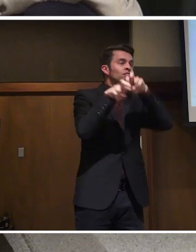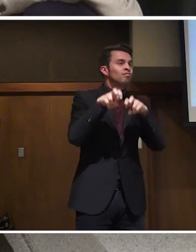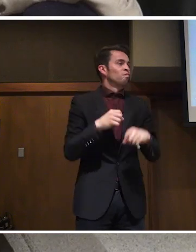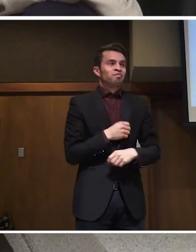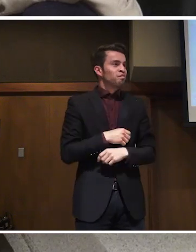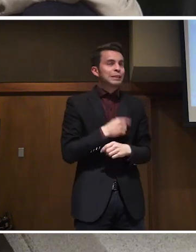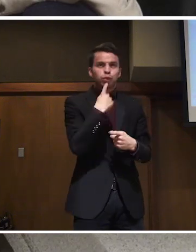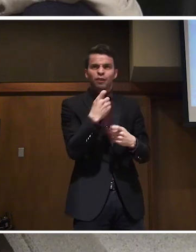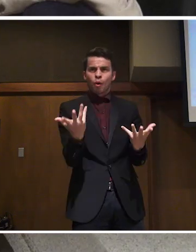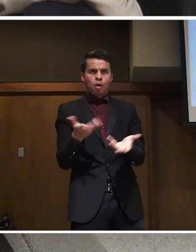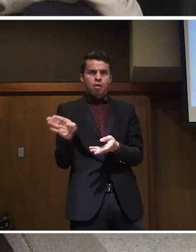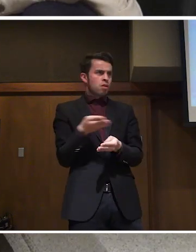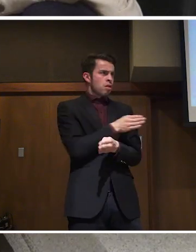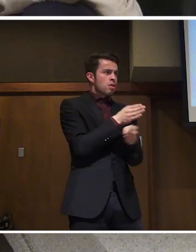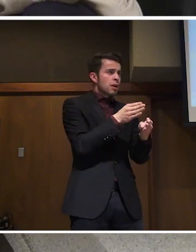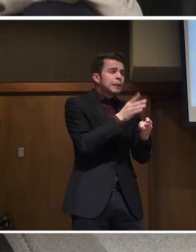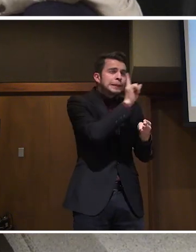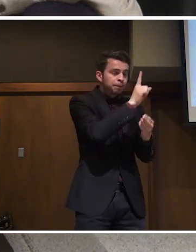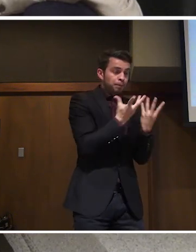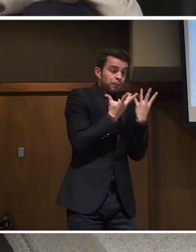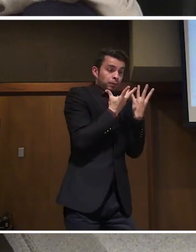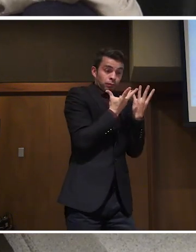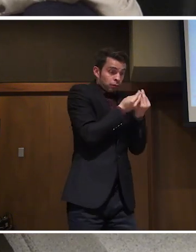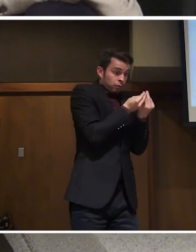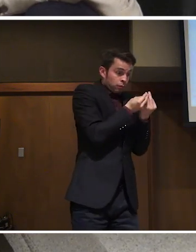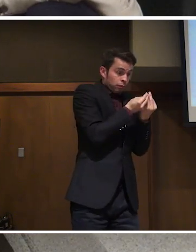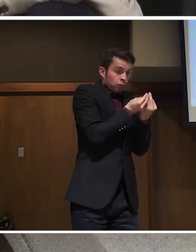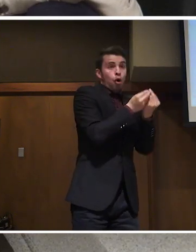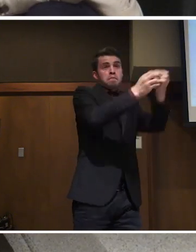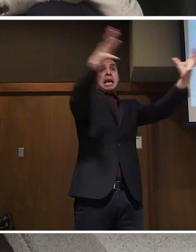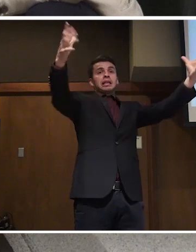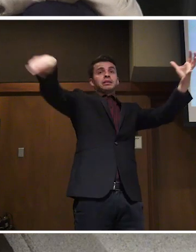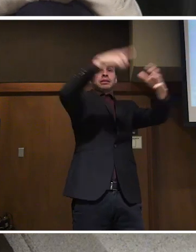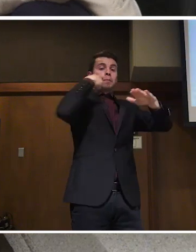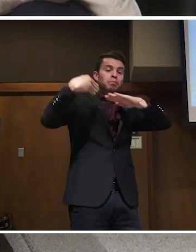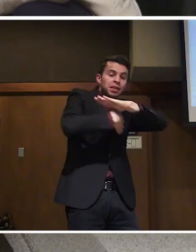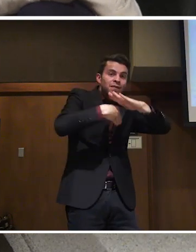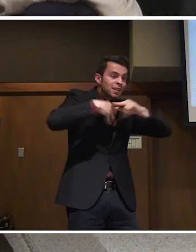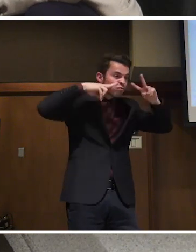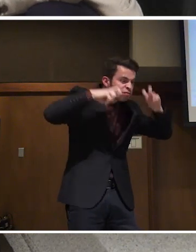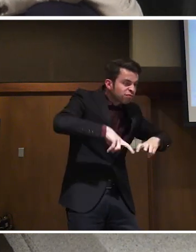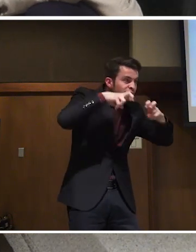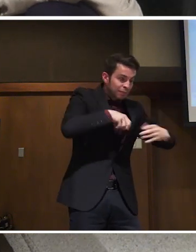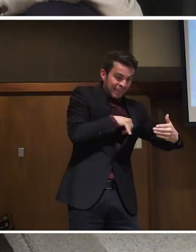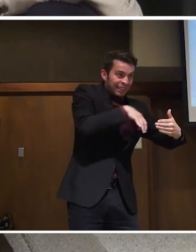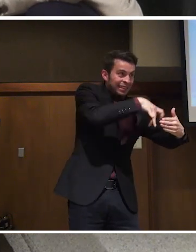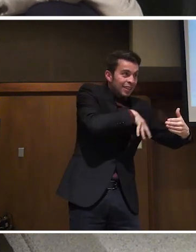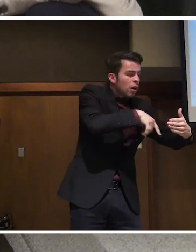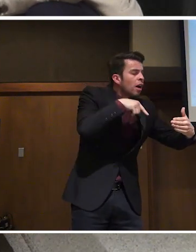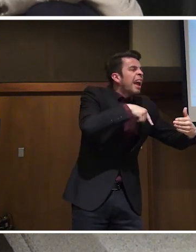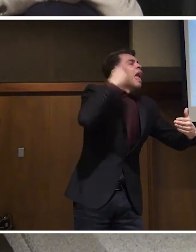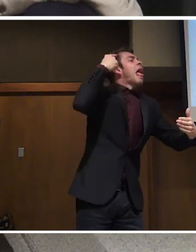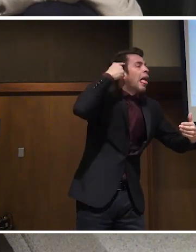siempre que sus investigadores son un grupo tan especializado, tan particular, los historiadores,